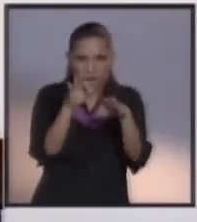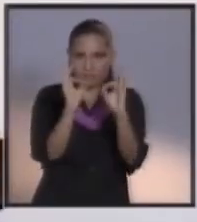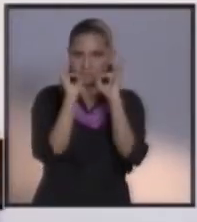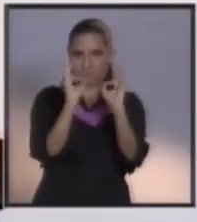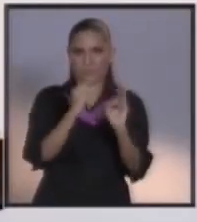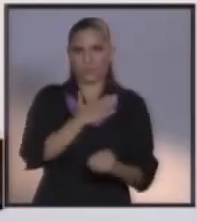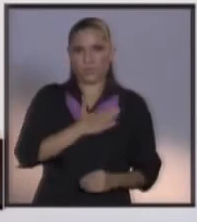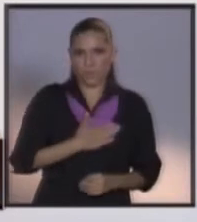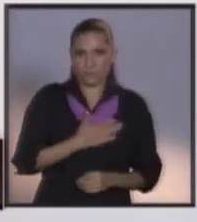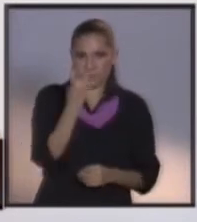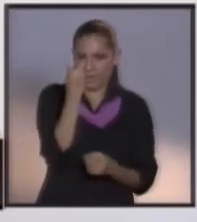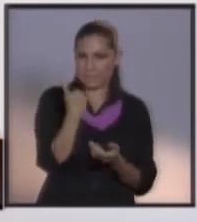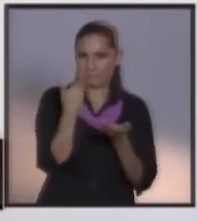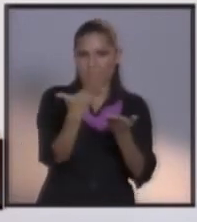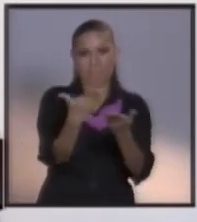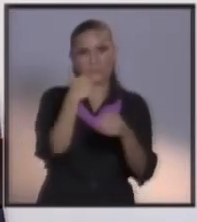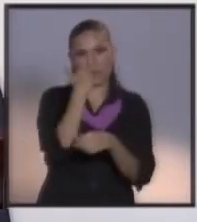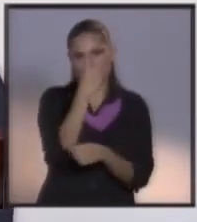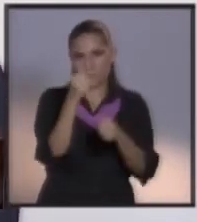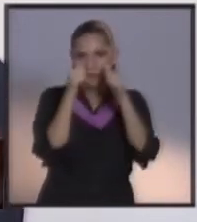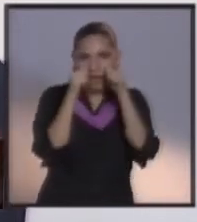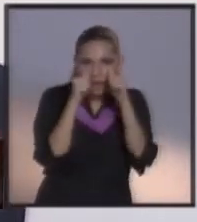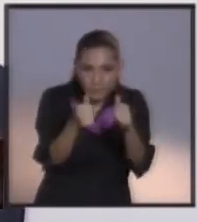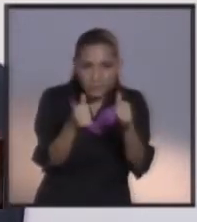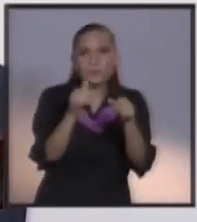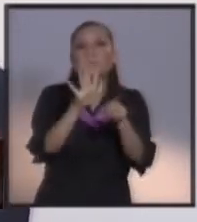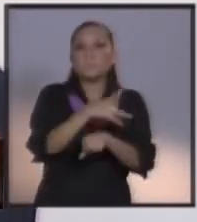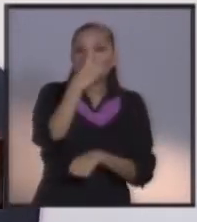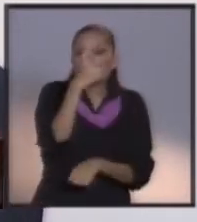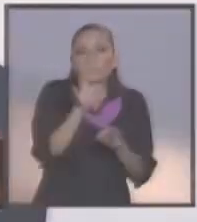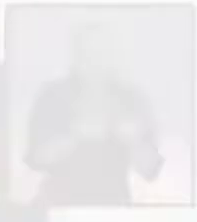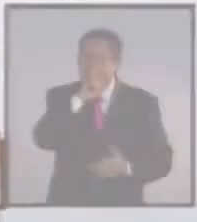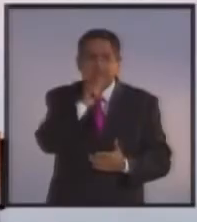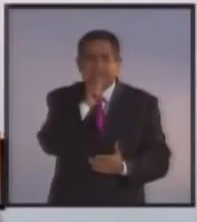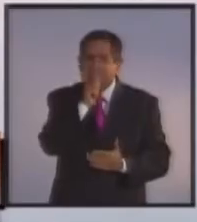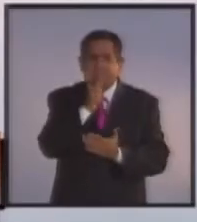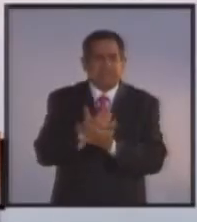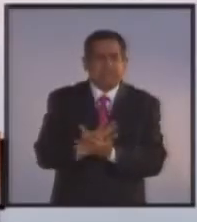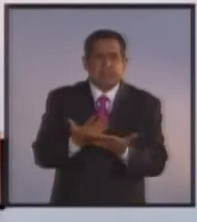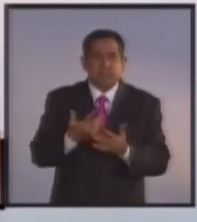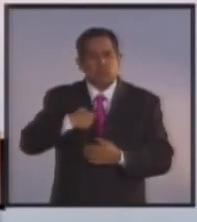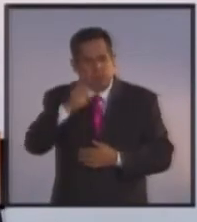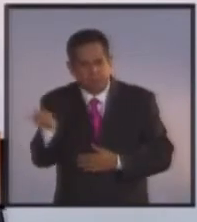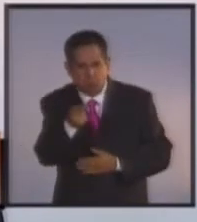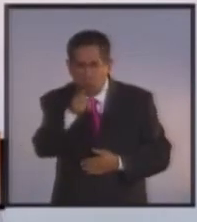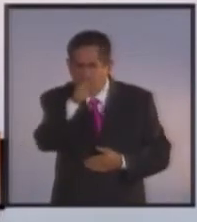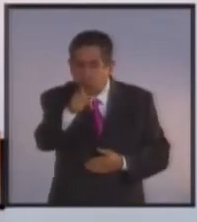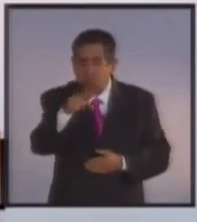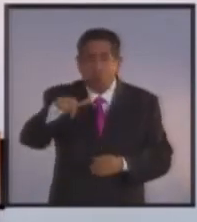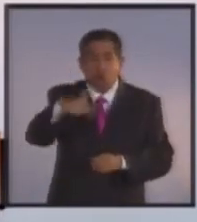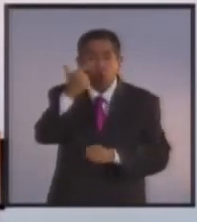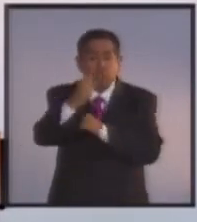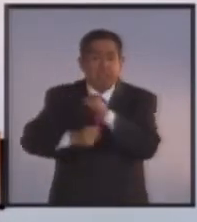propósito es importante tomar el camino del crecimiento económico. Yo te pregunto a ti si a